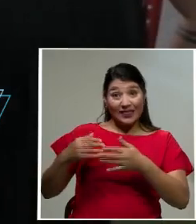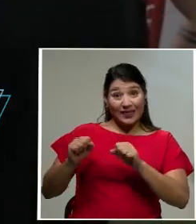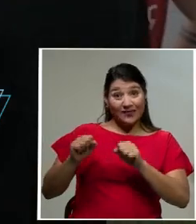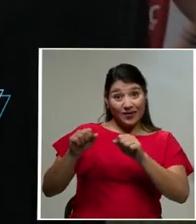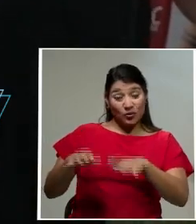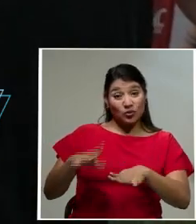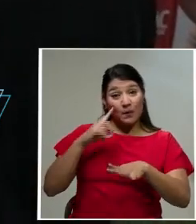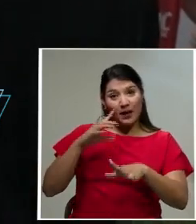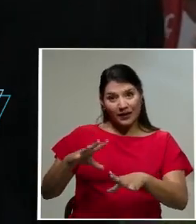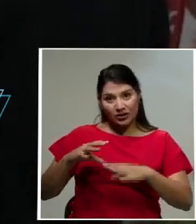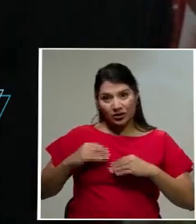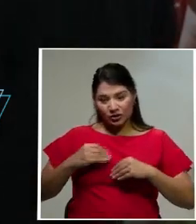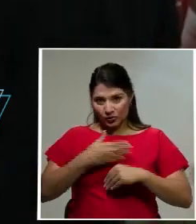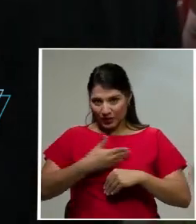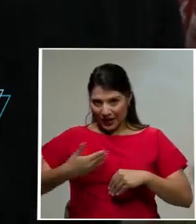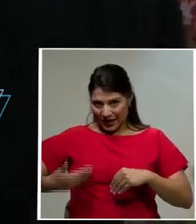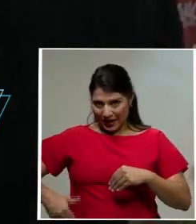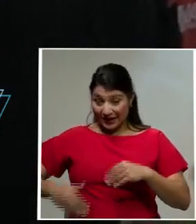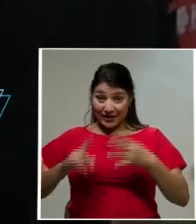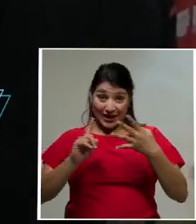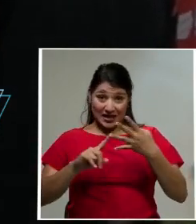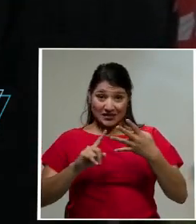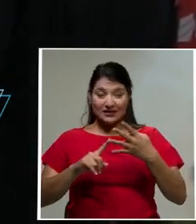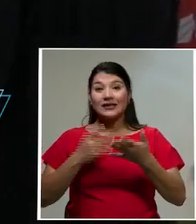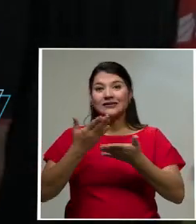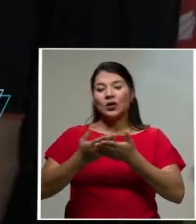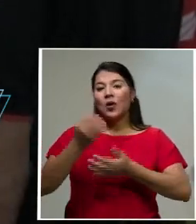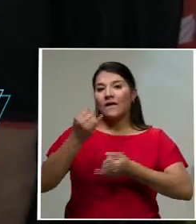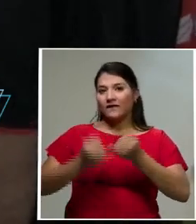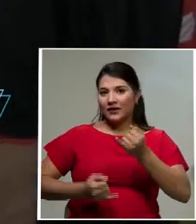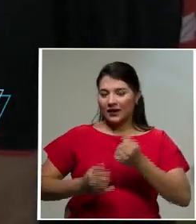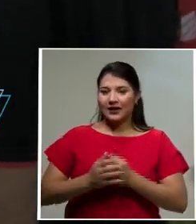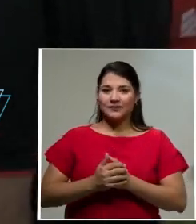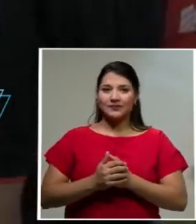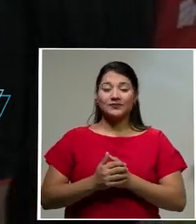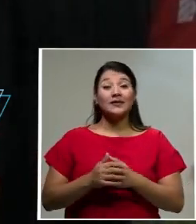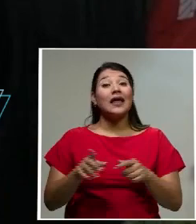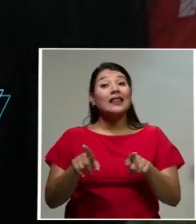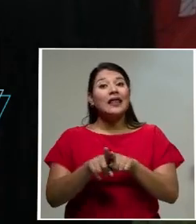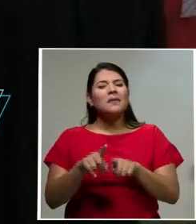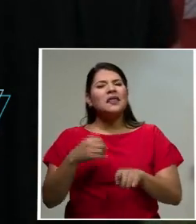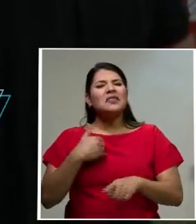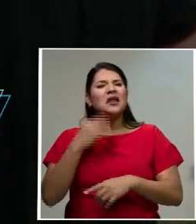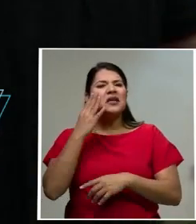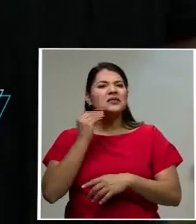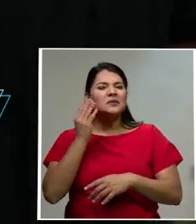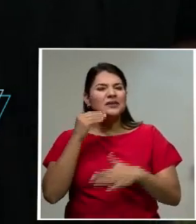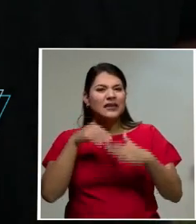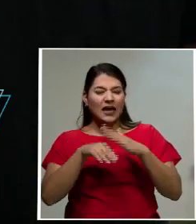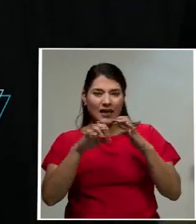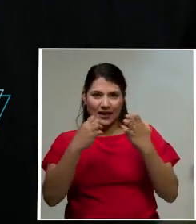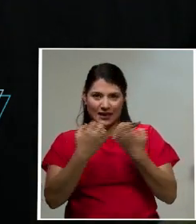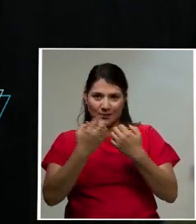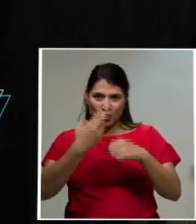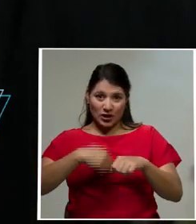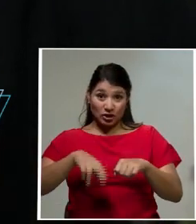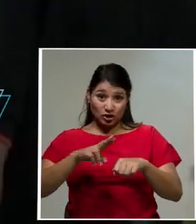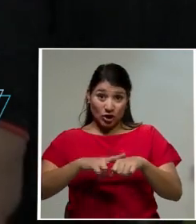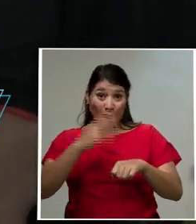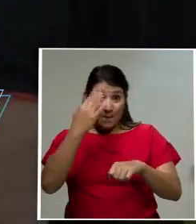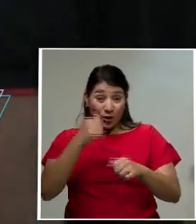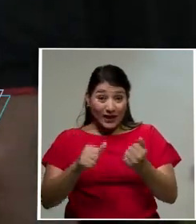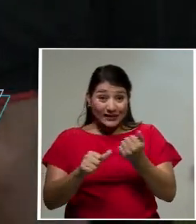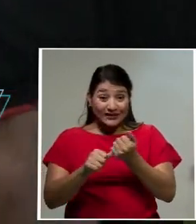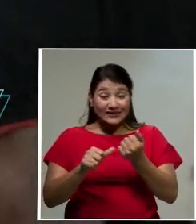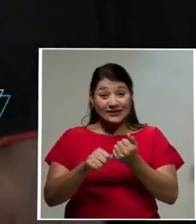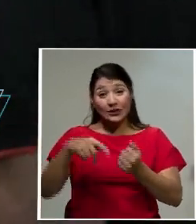asumir la rienda de Herediano, al que llevó a disputar la final. Marín además tiene experiencia en selección nacional, ya que fue asistente de Jorge